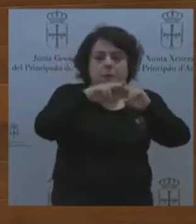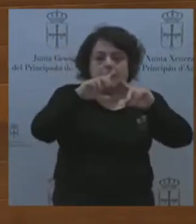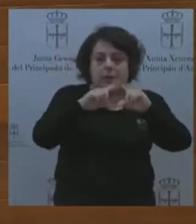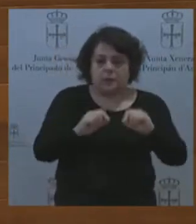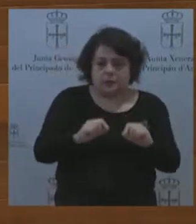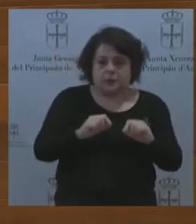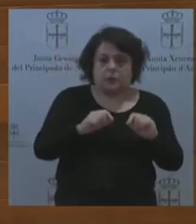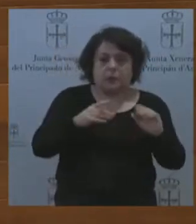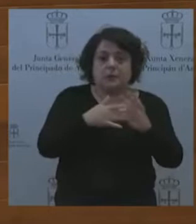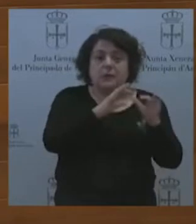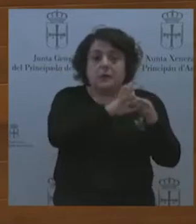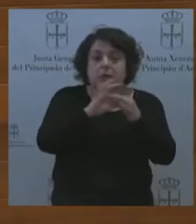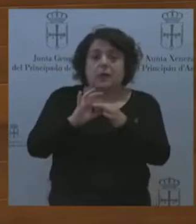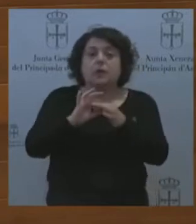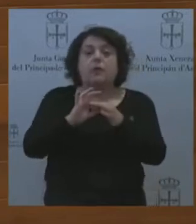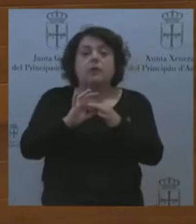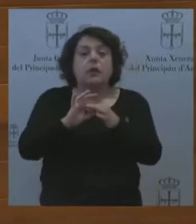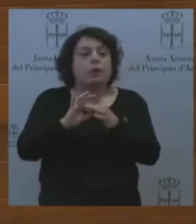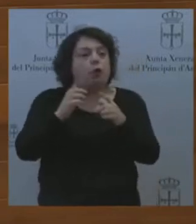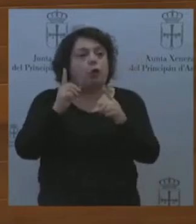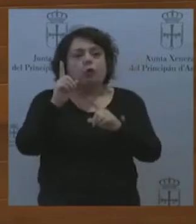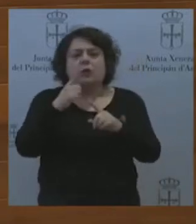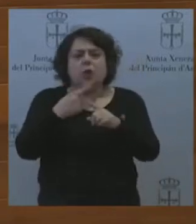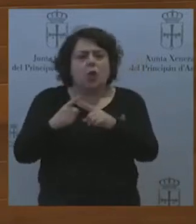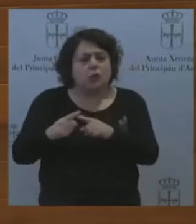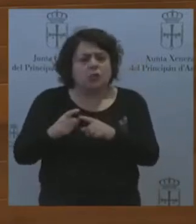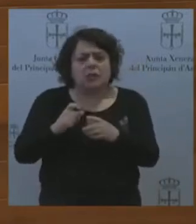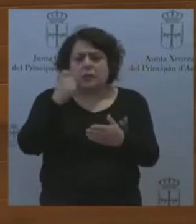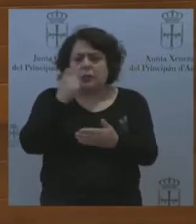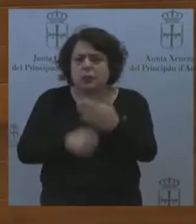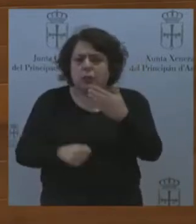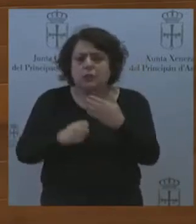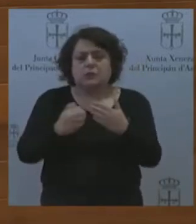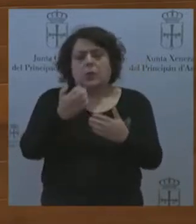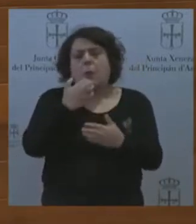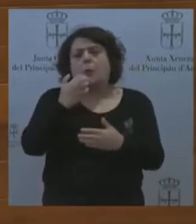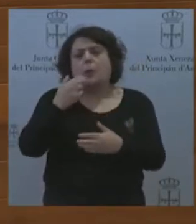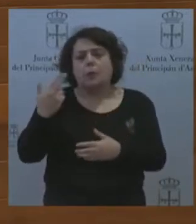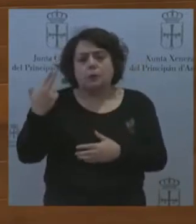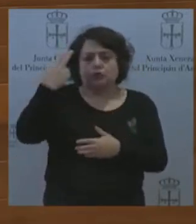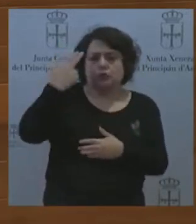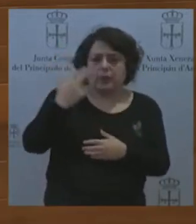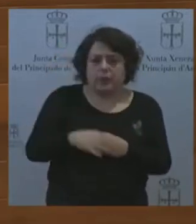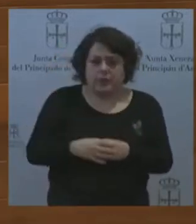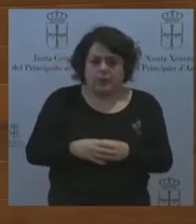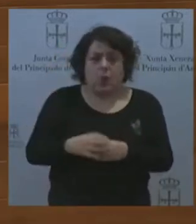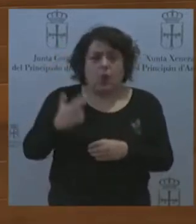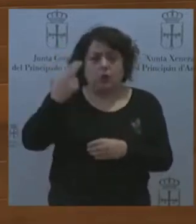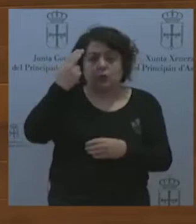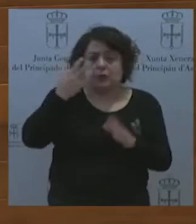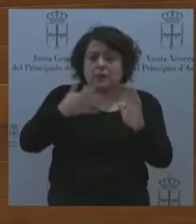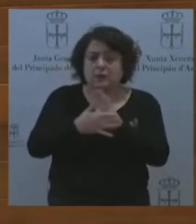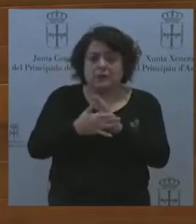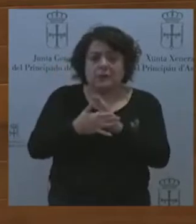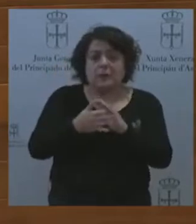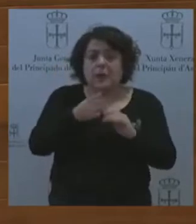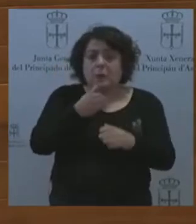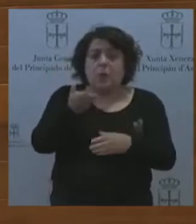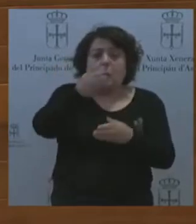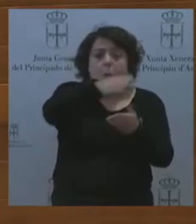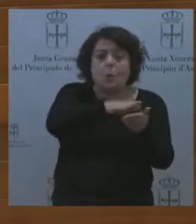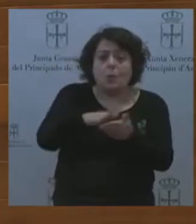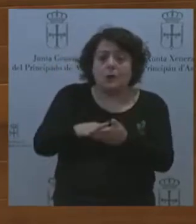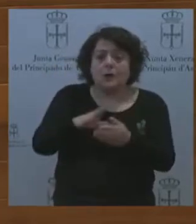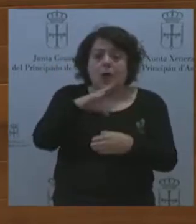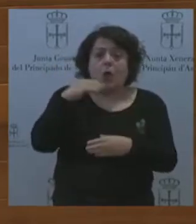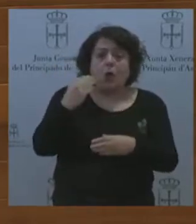duros como el suicidio. La causa más común de muerte entre los jóvenes asturianos de 15 a 29 años después de los tumores,